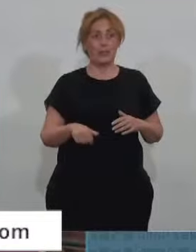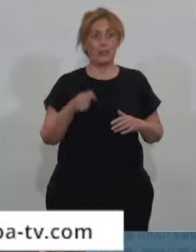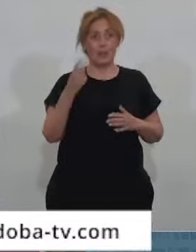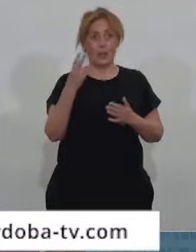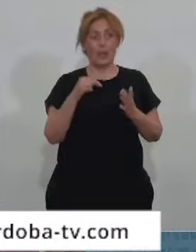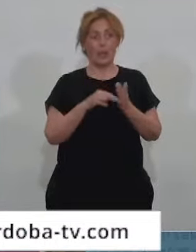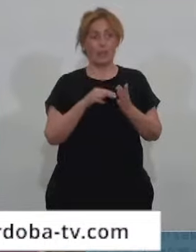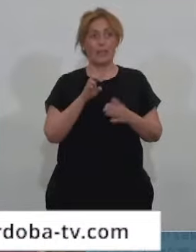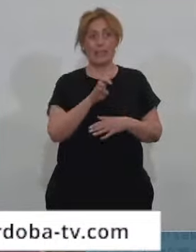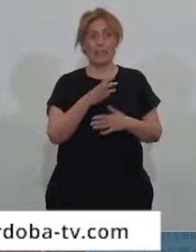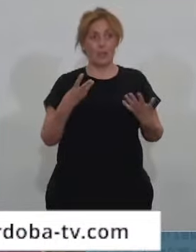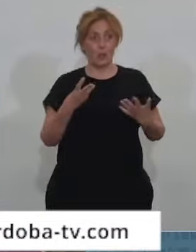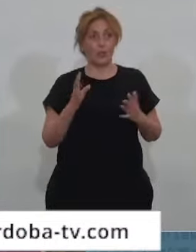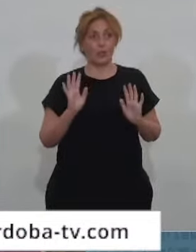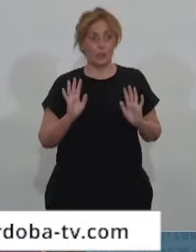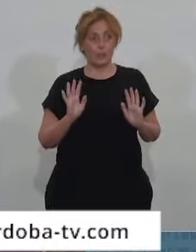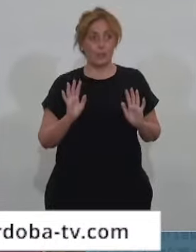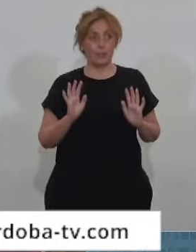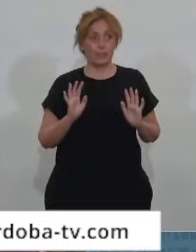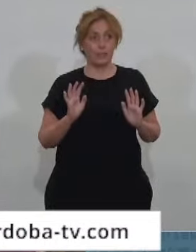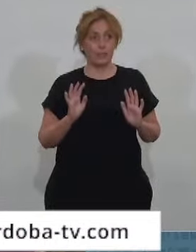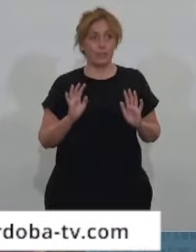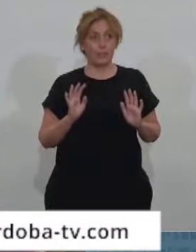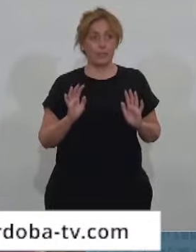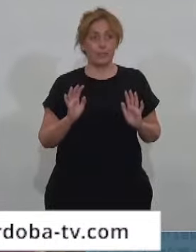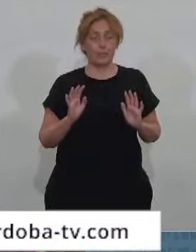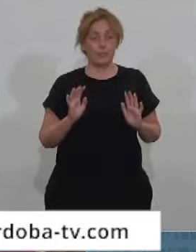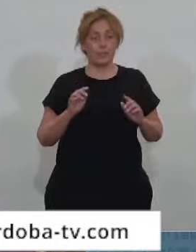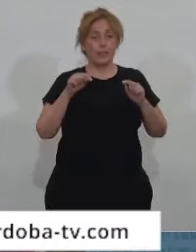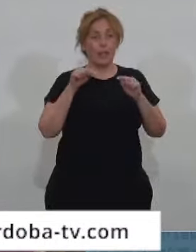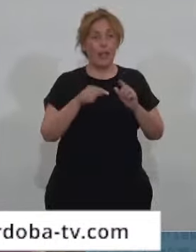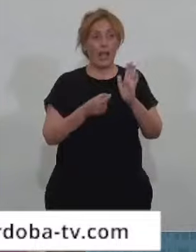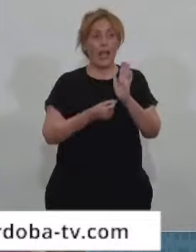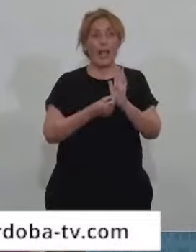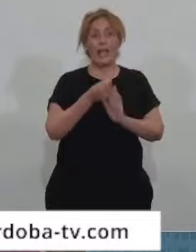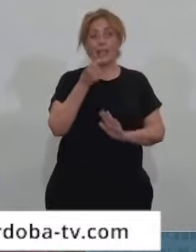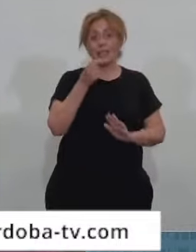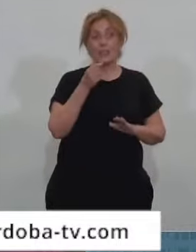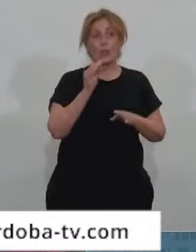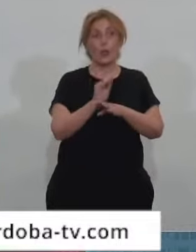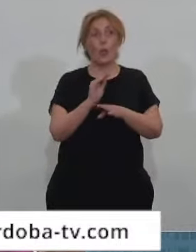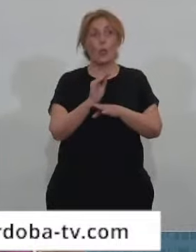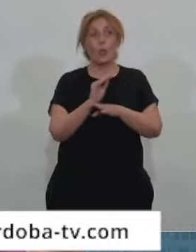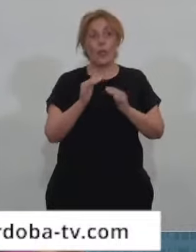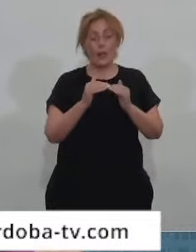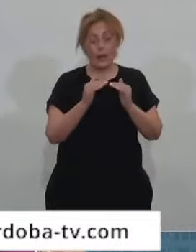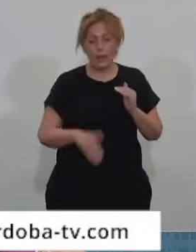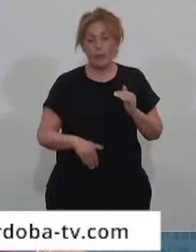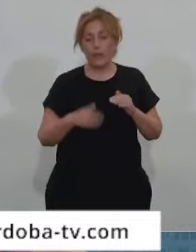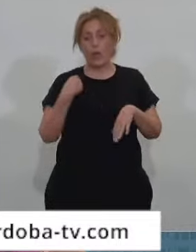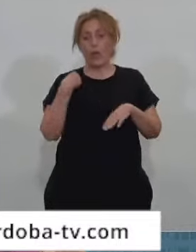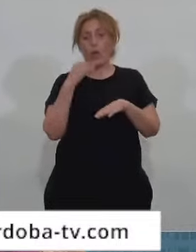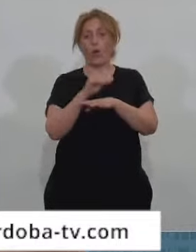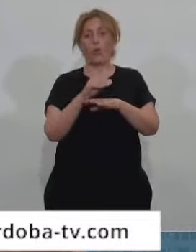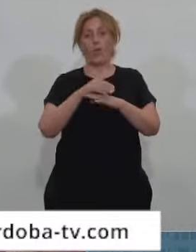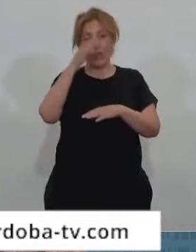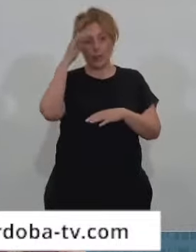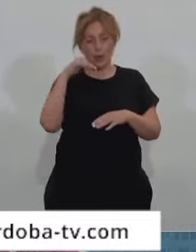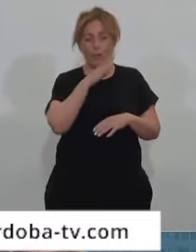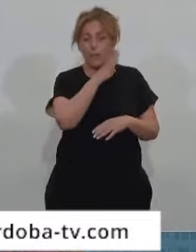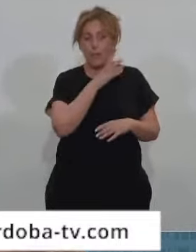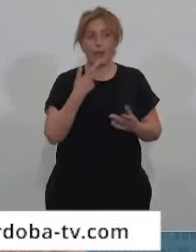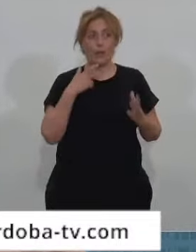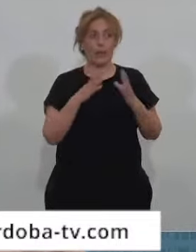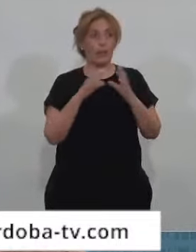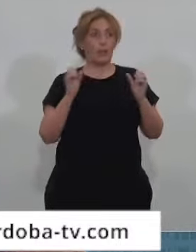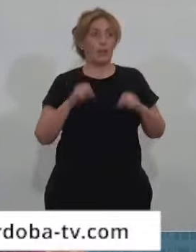Entonces, ese criterio del cuidado de menor de 3 años, de cuidado de papá, todo eso viene en el acuerdo de mayo del 2023. ¿Qué se ha hecho? Pues se ha dado el